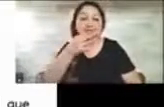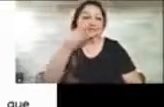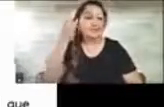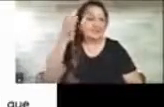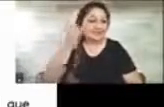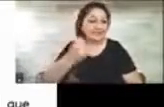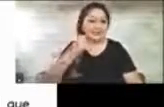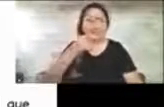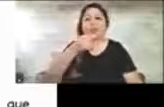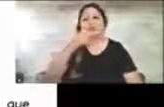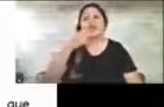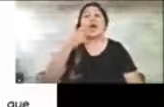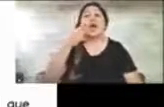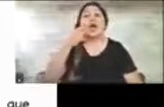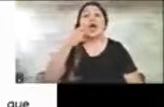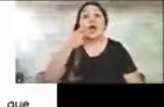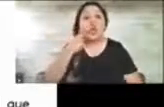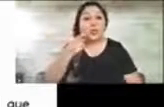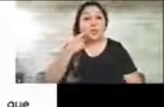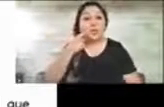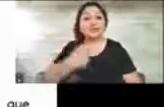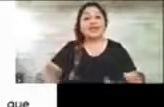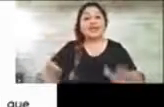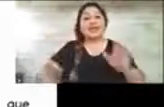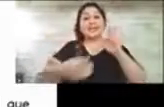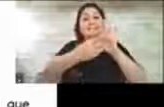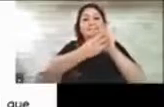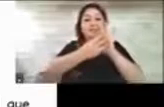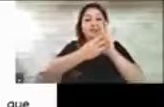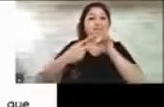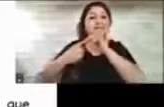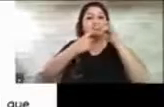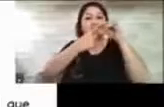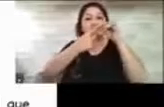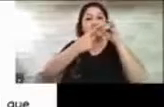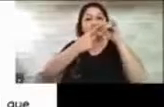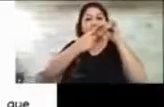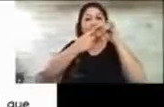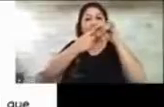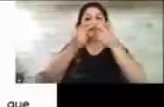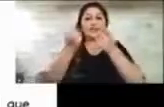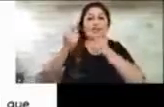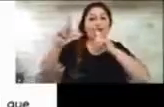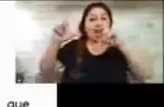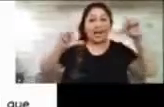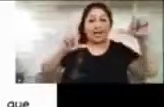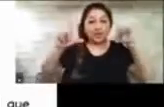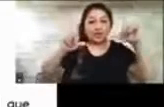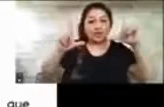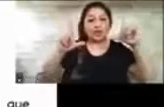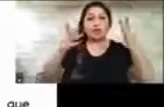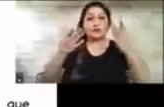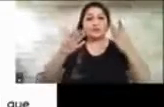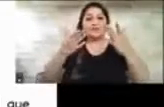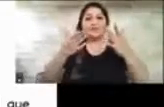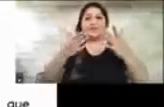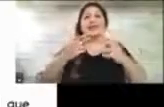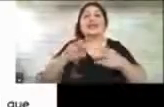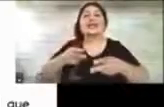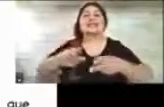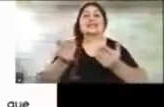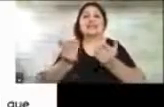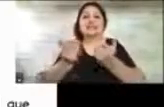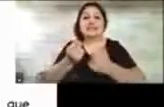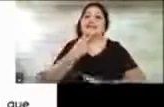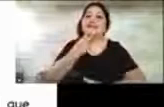bibliografía como el elemento principal de la sociedad, el protagonista, que merece un buen vivir, pero que también es el encargado de la construcción de la vida